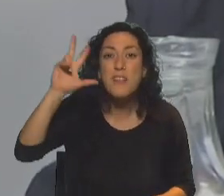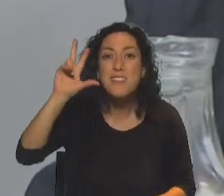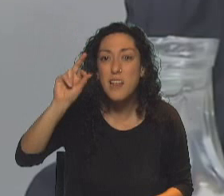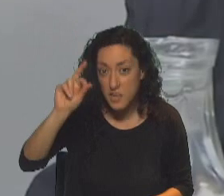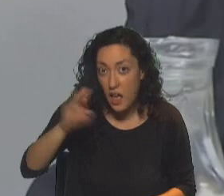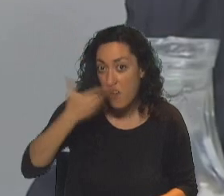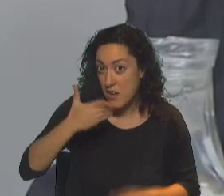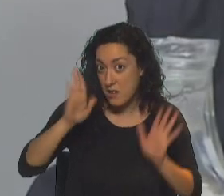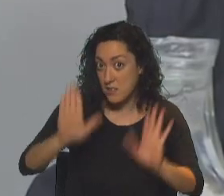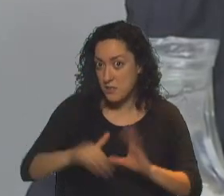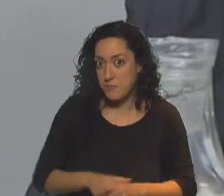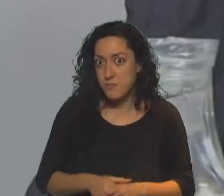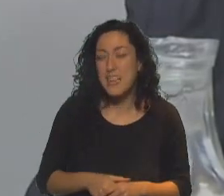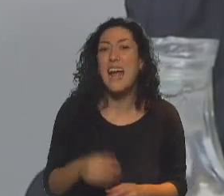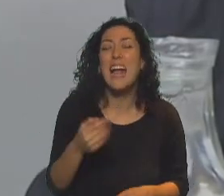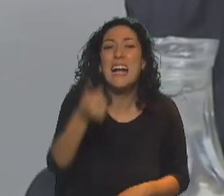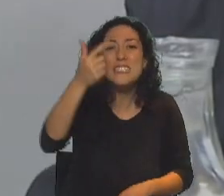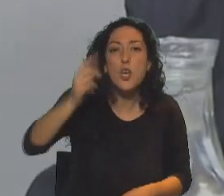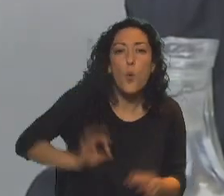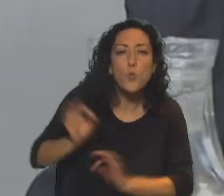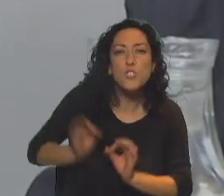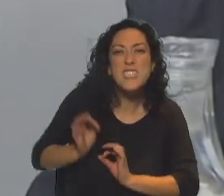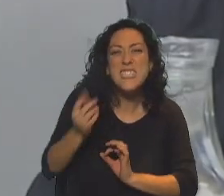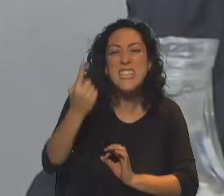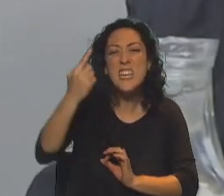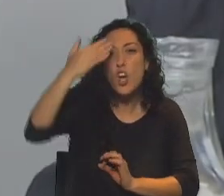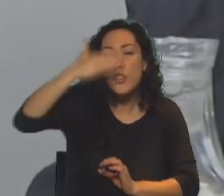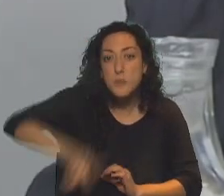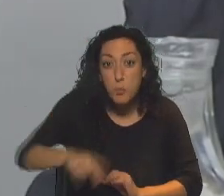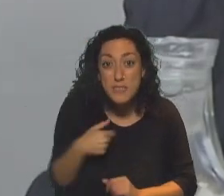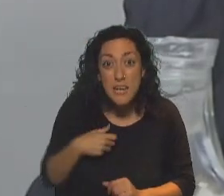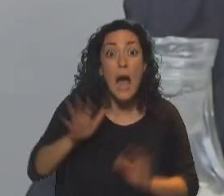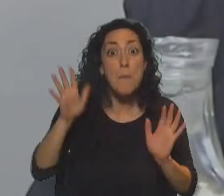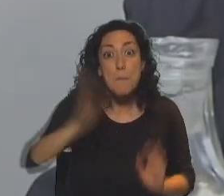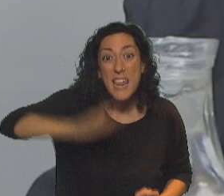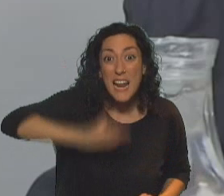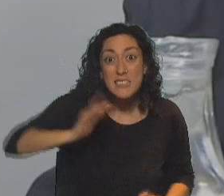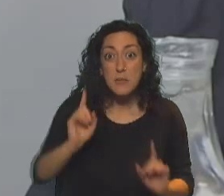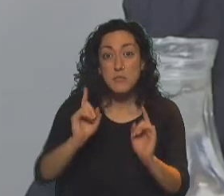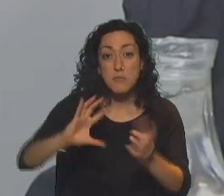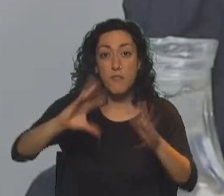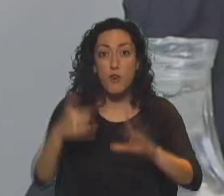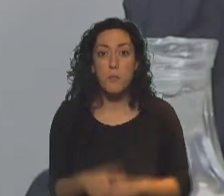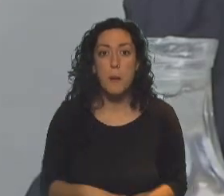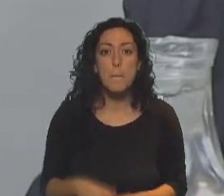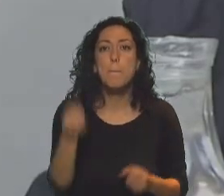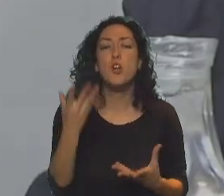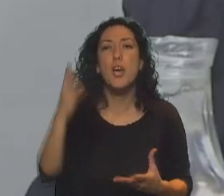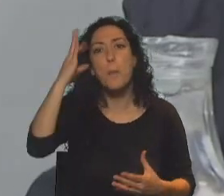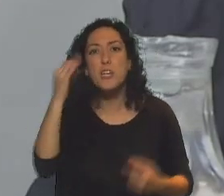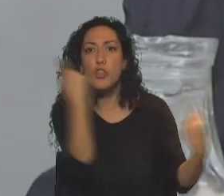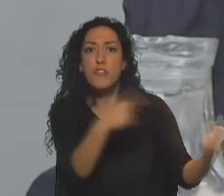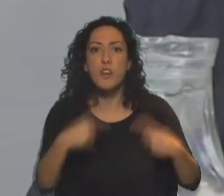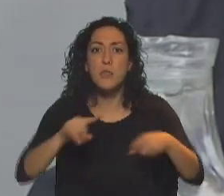1930. Va a ser un siglo y ya había amenazas de guillotinas por no compartir una opinión